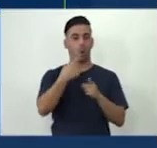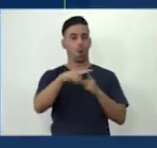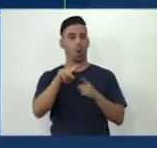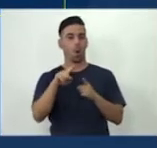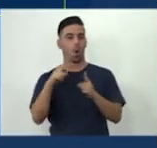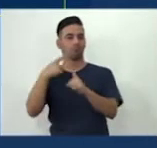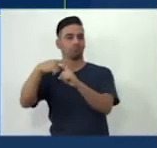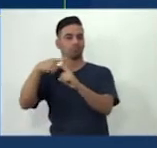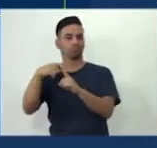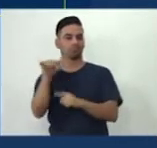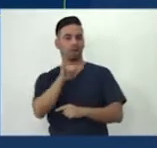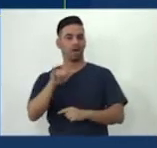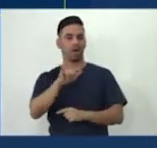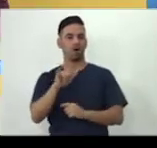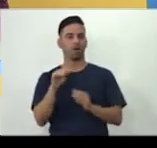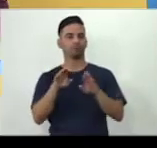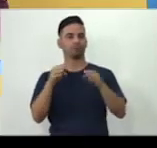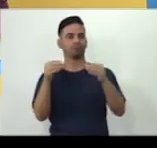repelen.